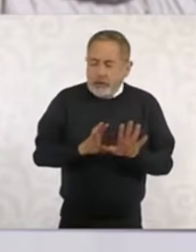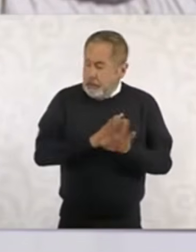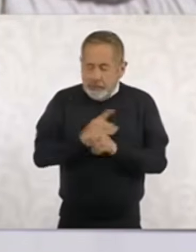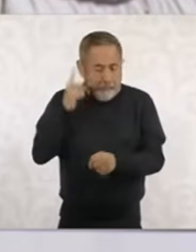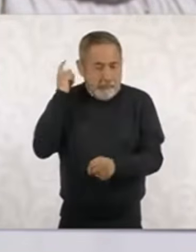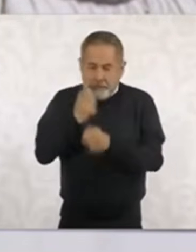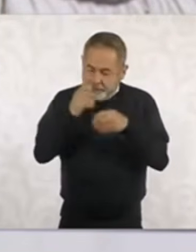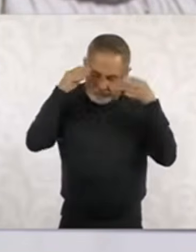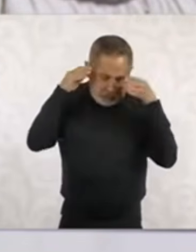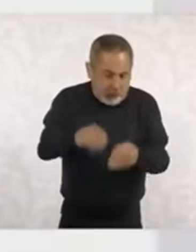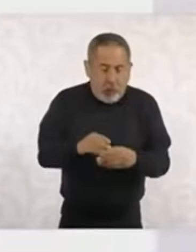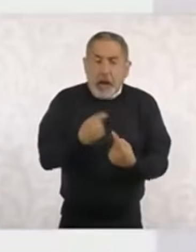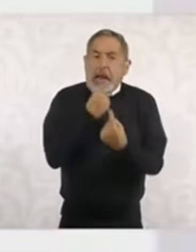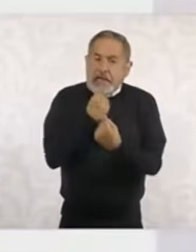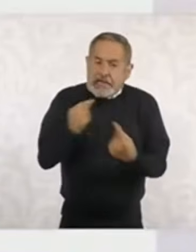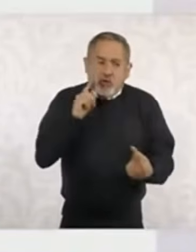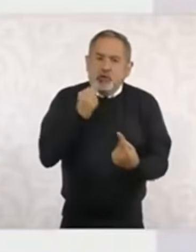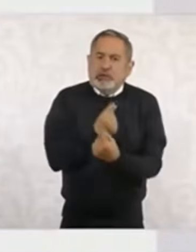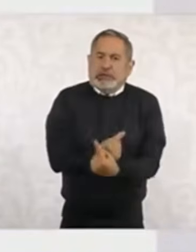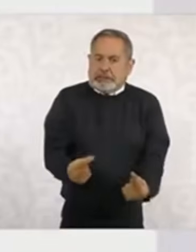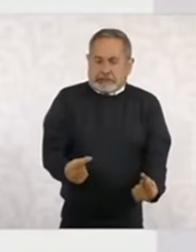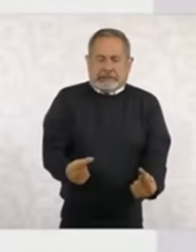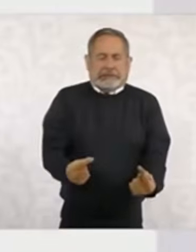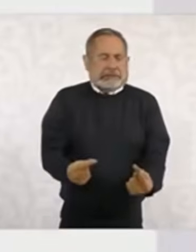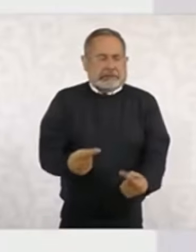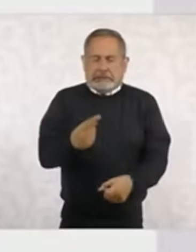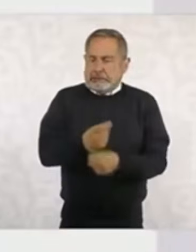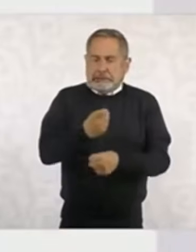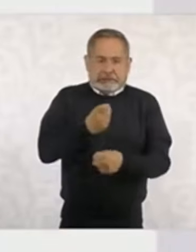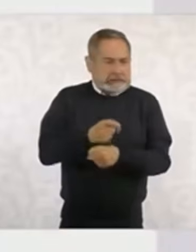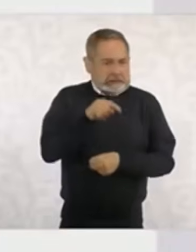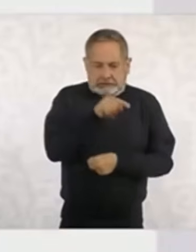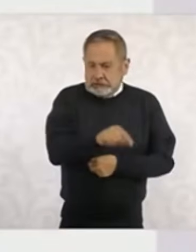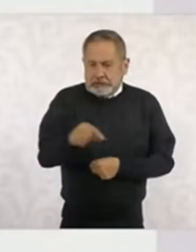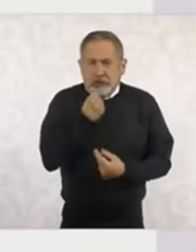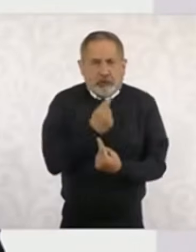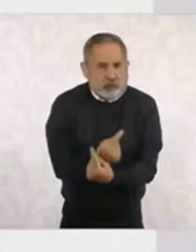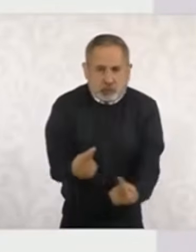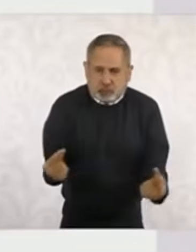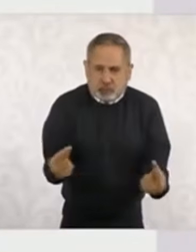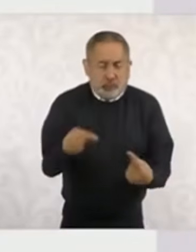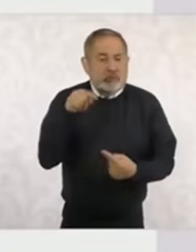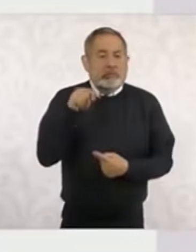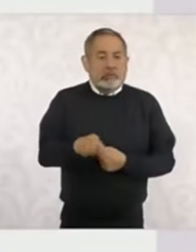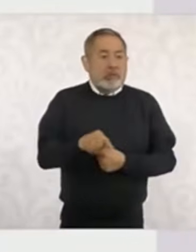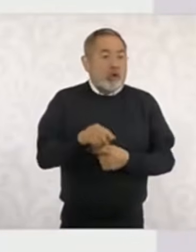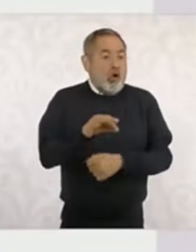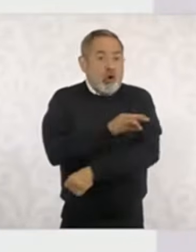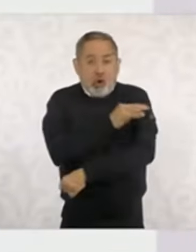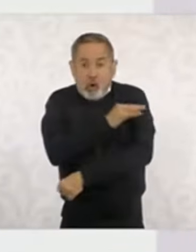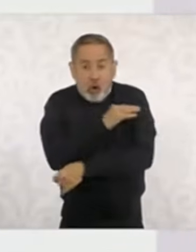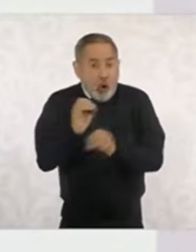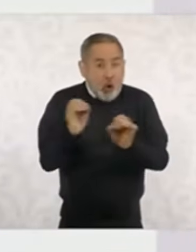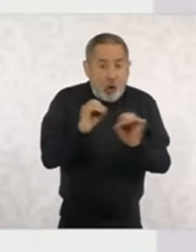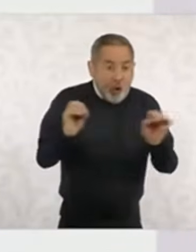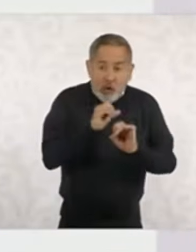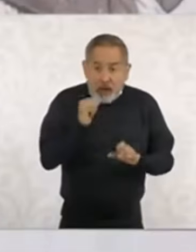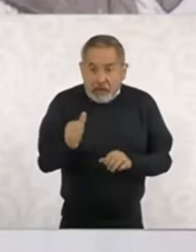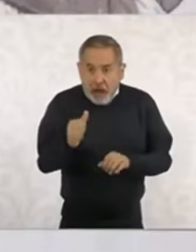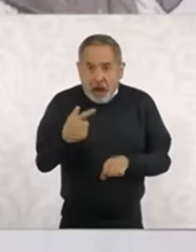niños. Eso es lo primero, porque son los que, si no están vacunados, pueden llegar a enfermarse con mayor